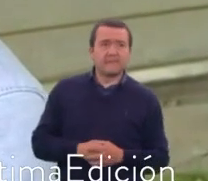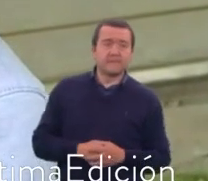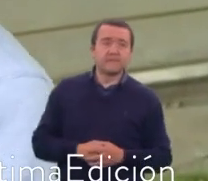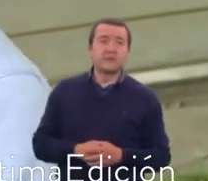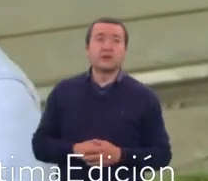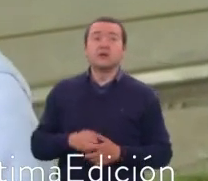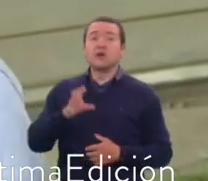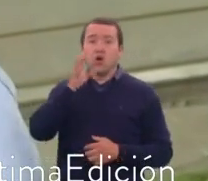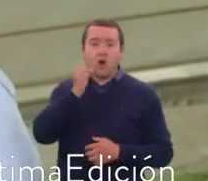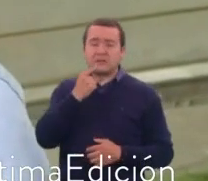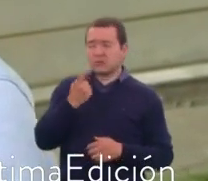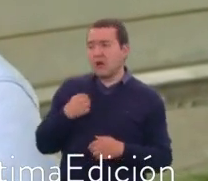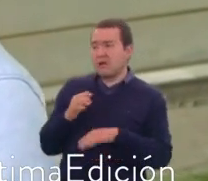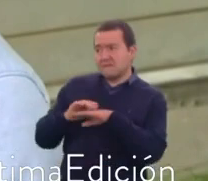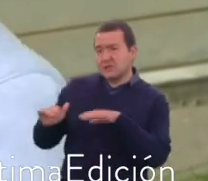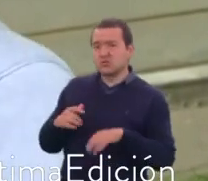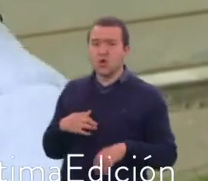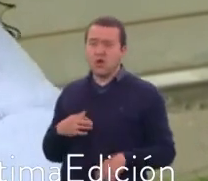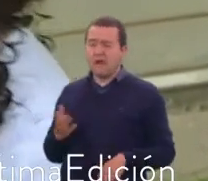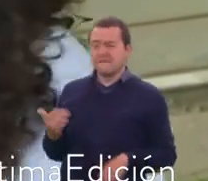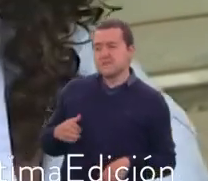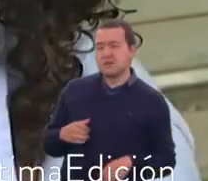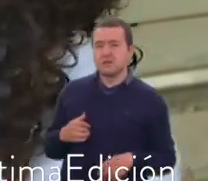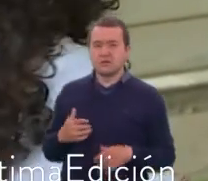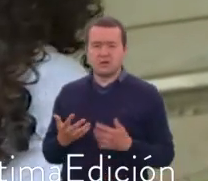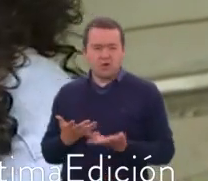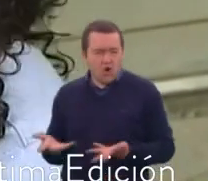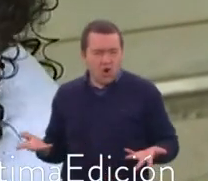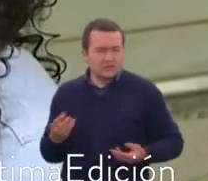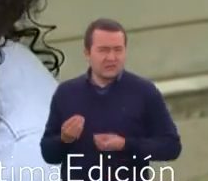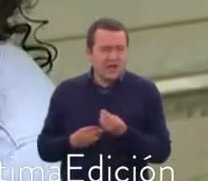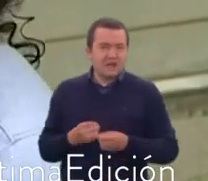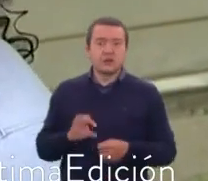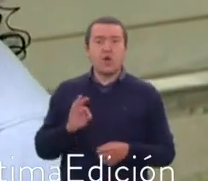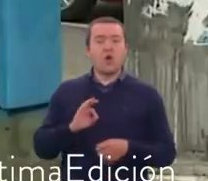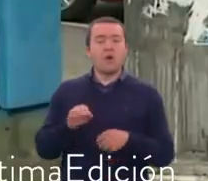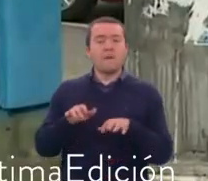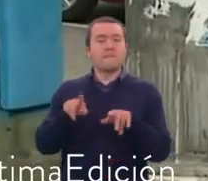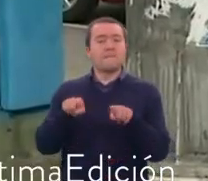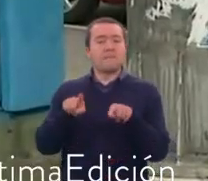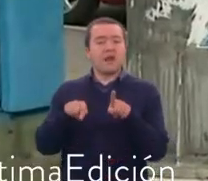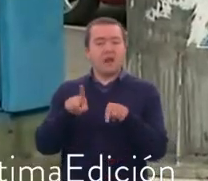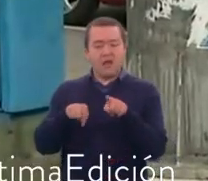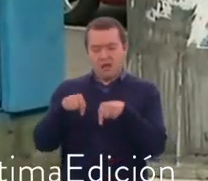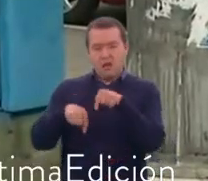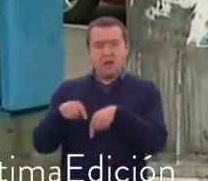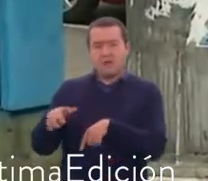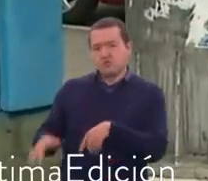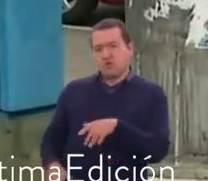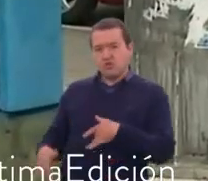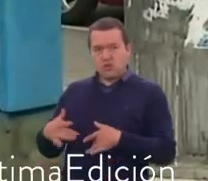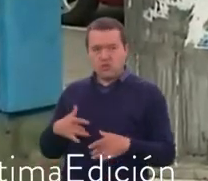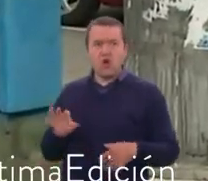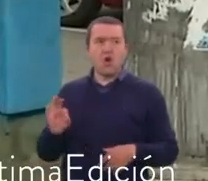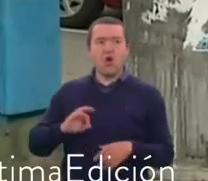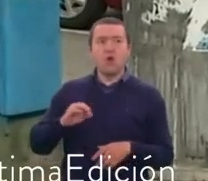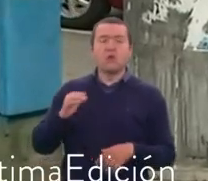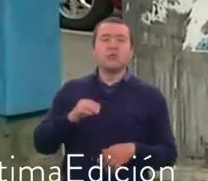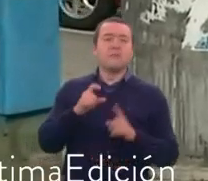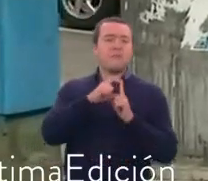hacer invitaciones o a veces, muchas veces me tocan la pierna. Palabras como que qué bonita te ves, qué bonitas